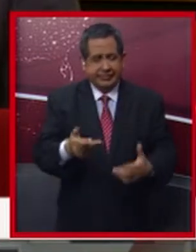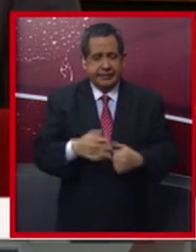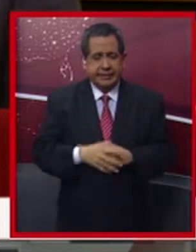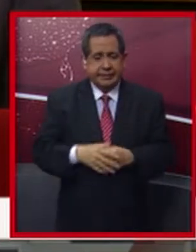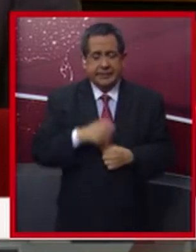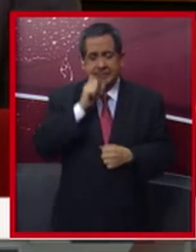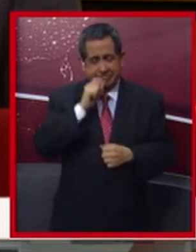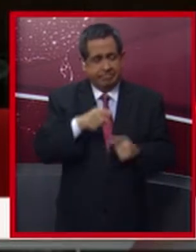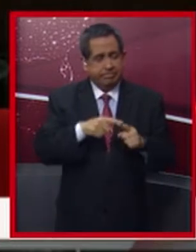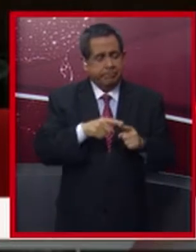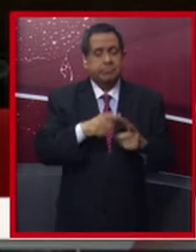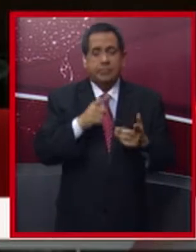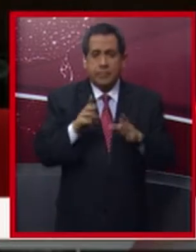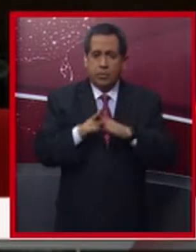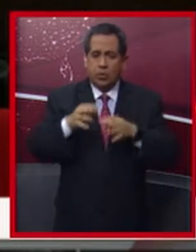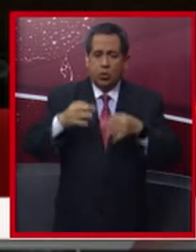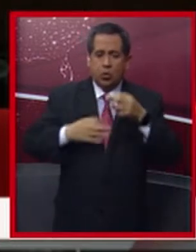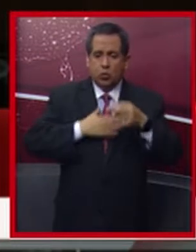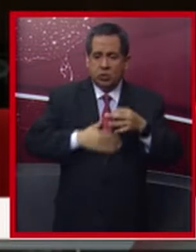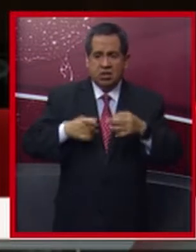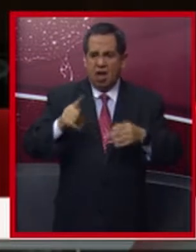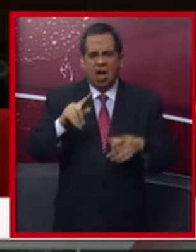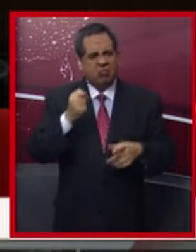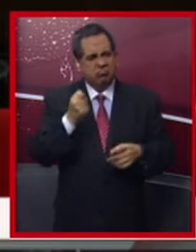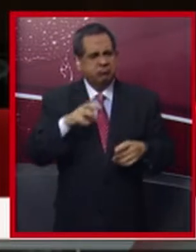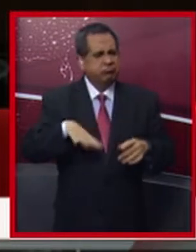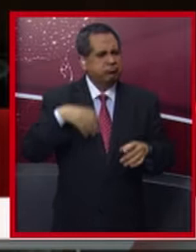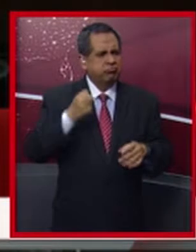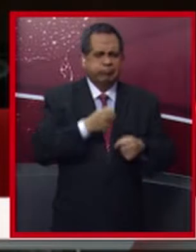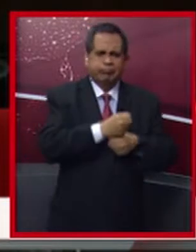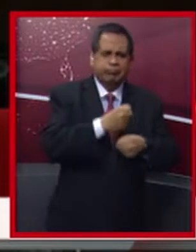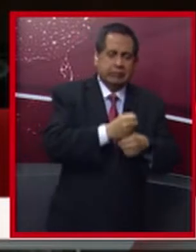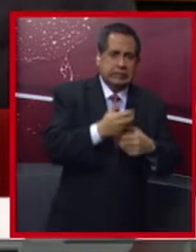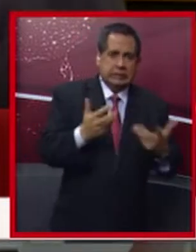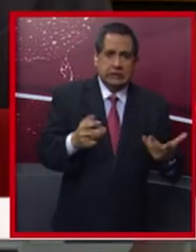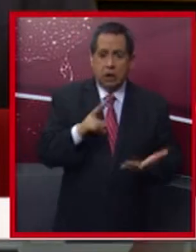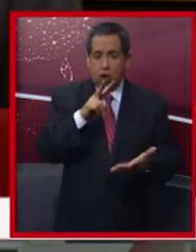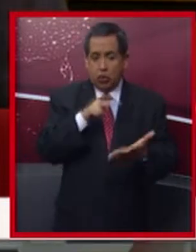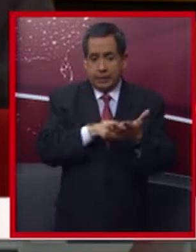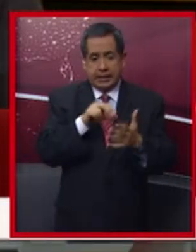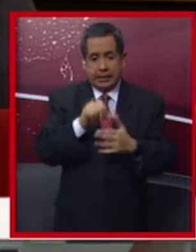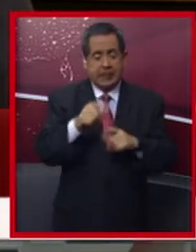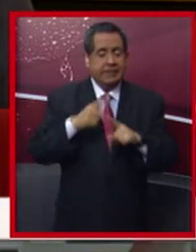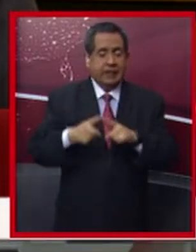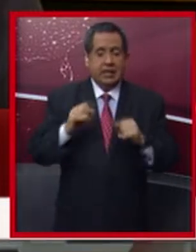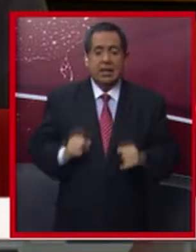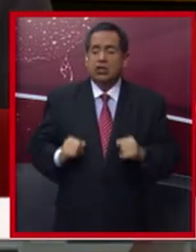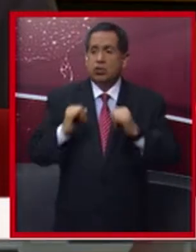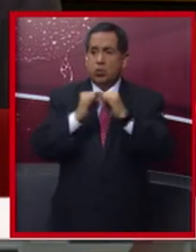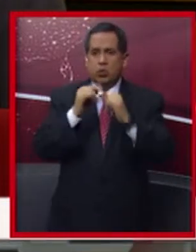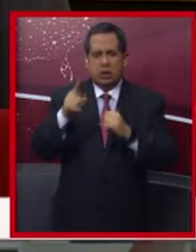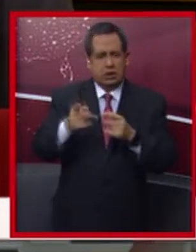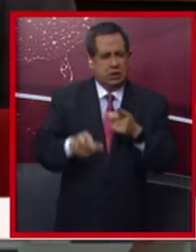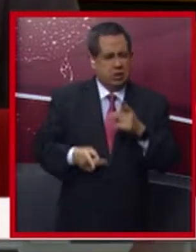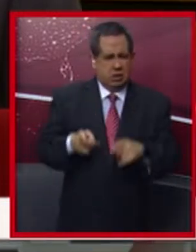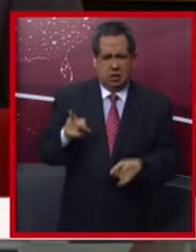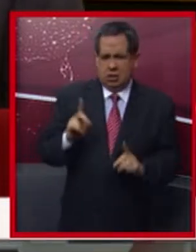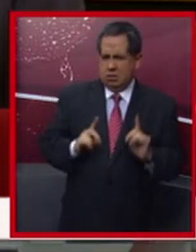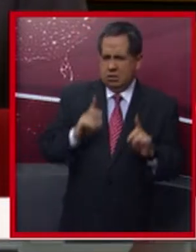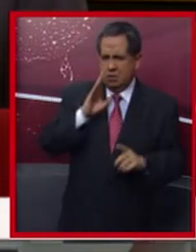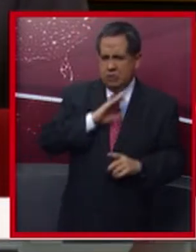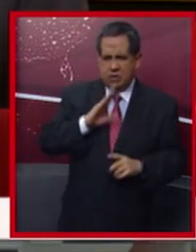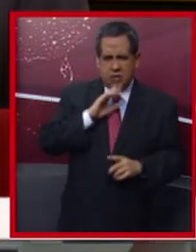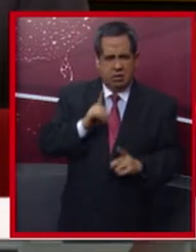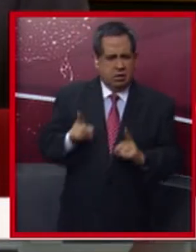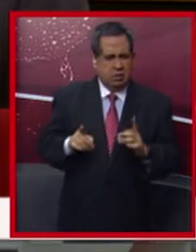se reivindicó la justicia por propia mano. Durante 2016, nuestras instituciones fueron severamente cuestionadas por